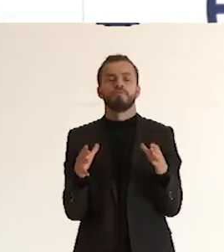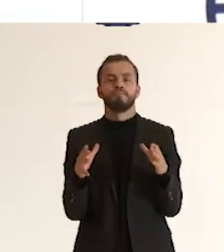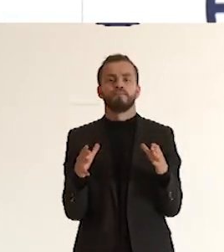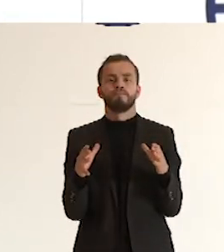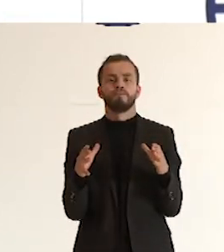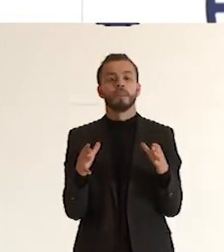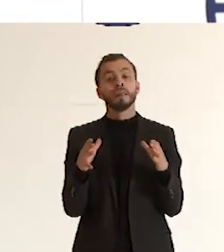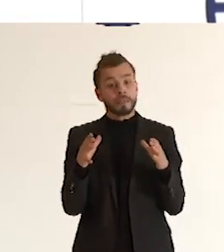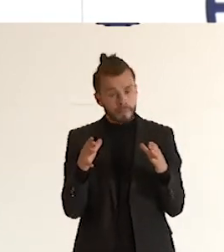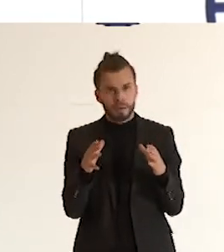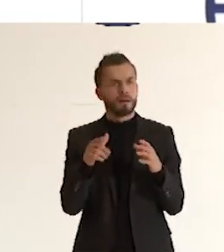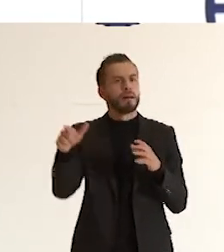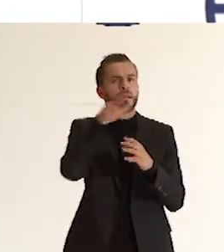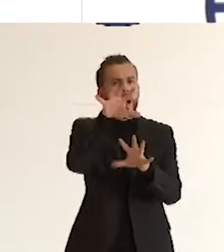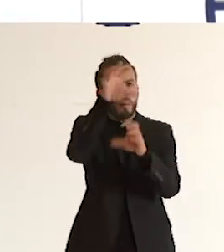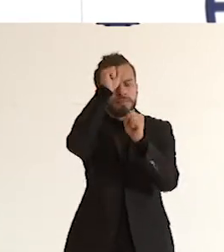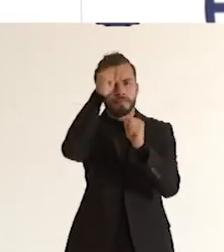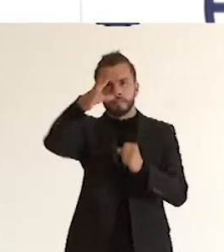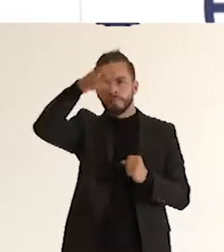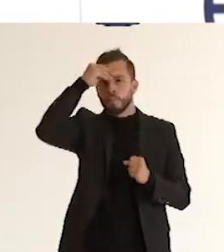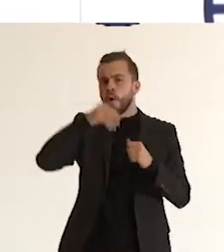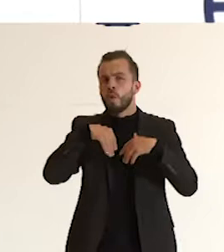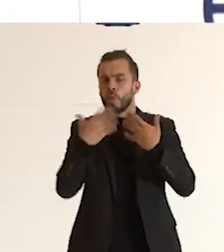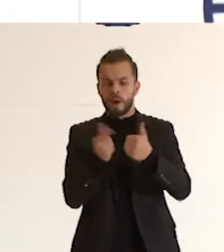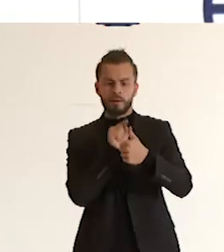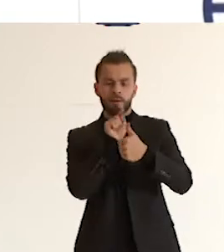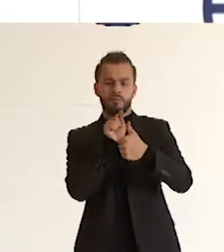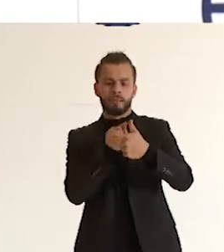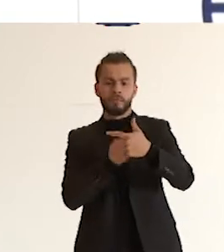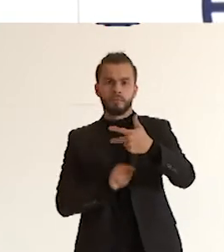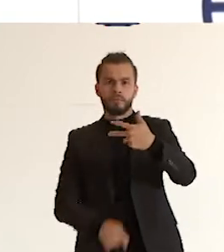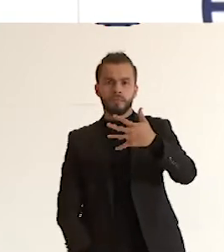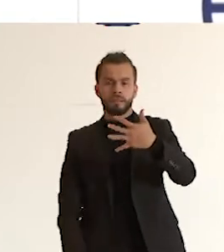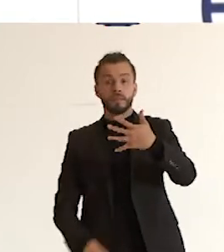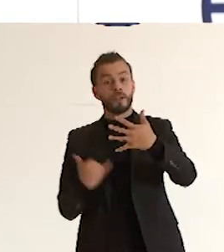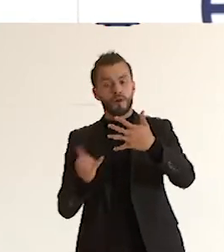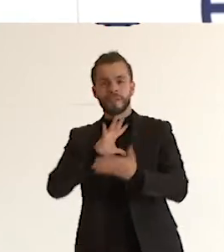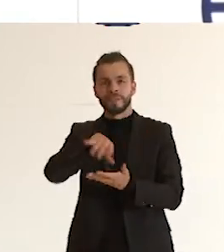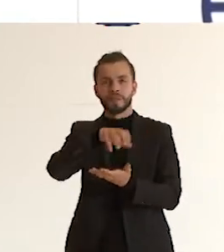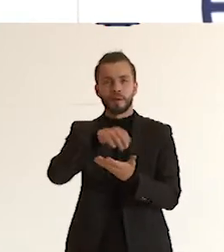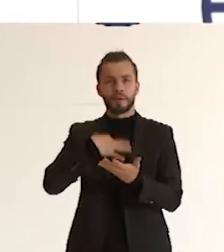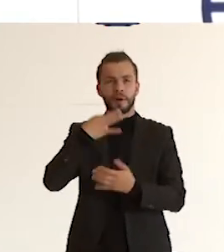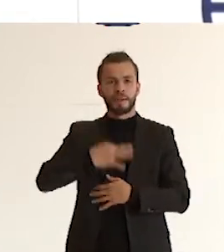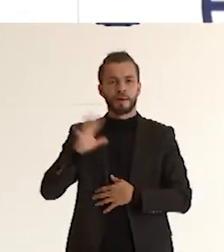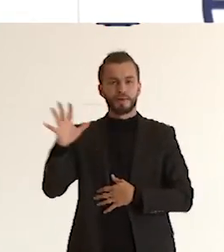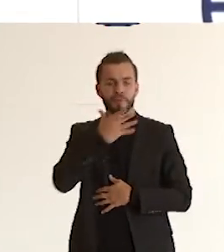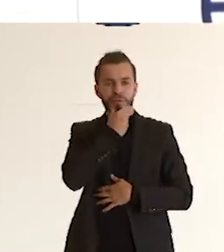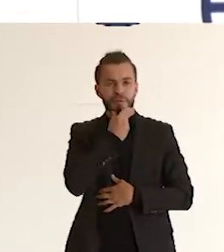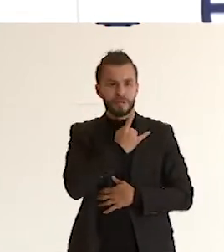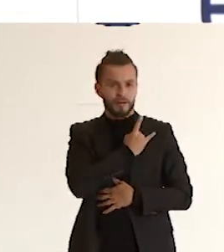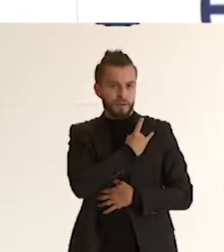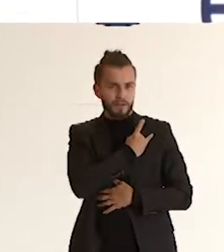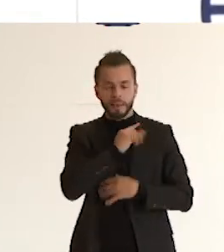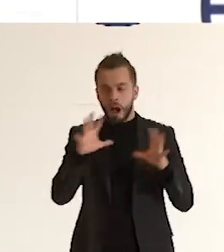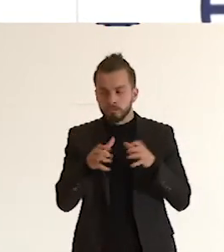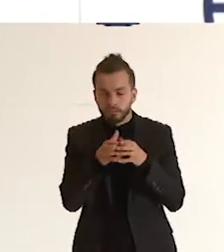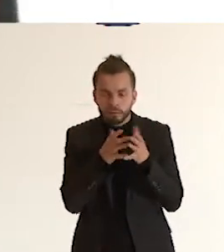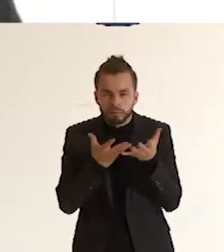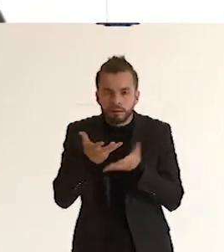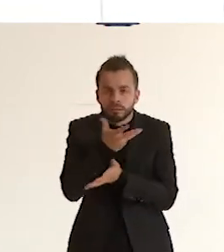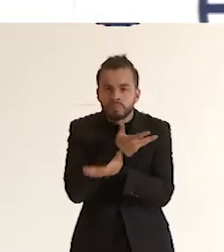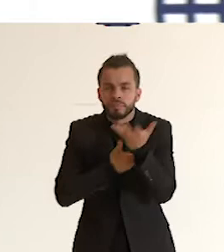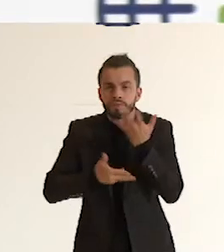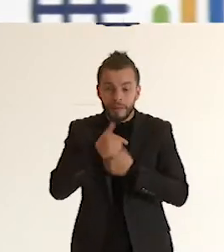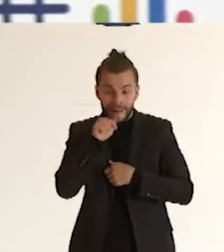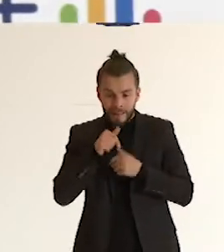unos objetivos de aprendizaje que se formularon en el comité que dio origen al centro de ética pero a partir de ahí y a partir de nuestra convicción de